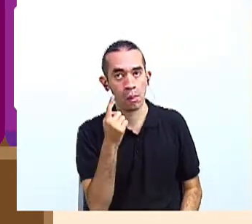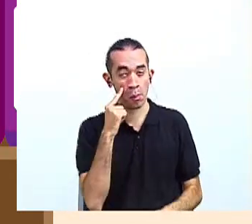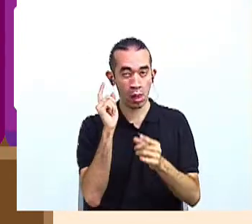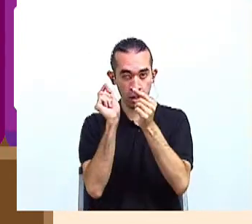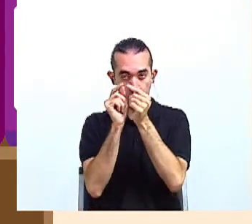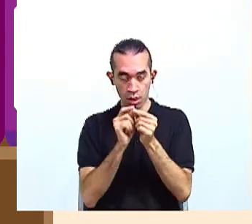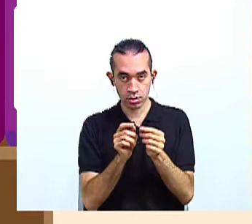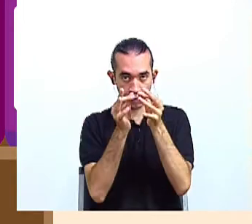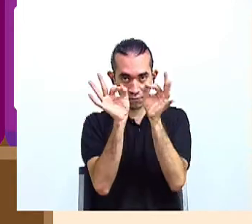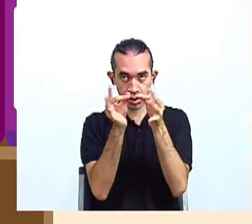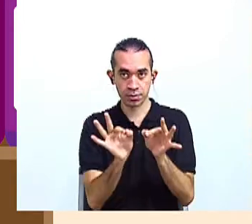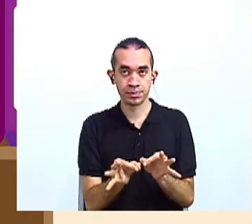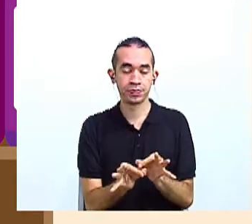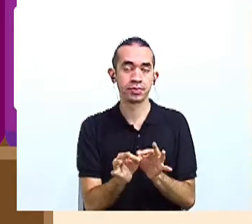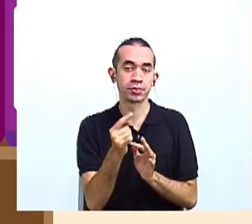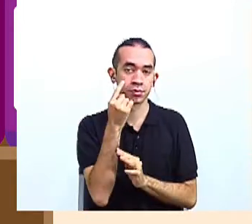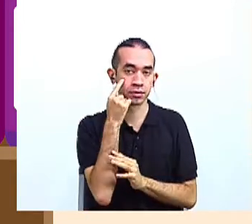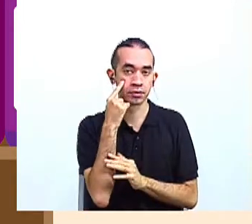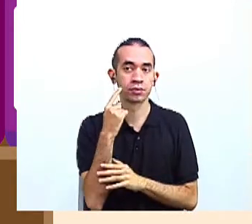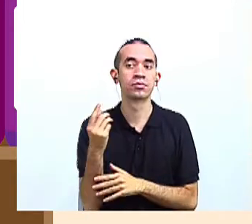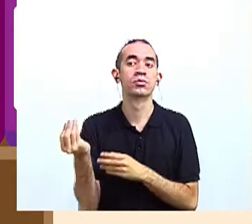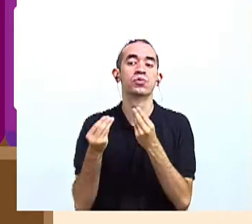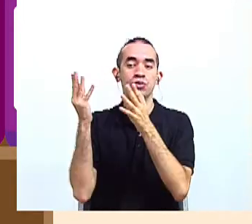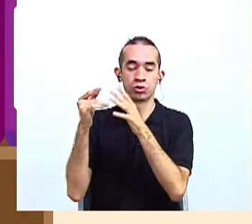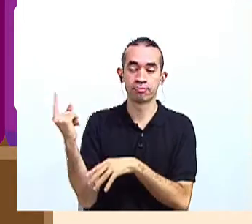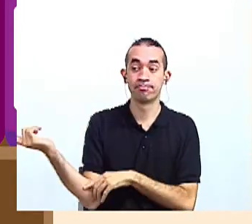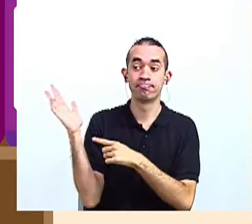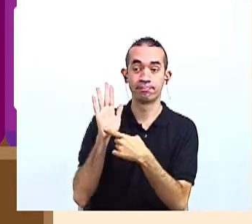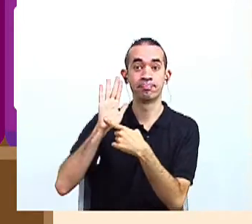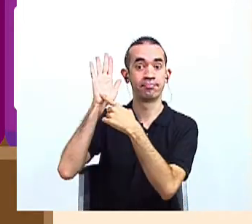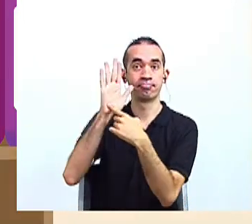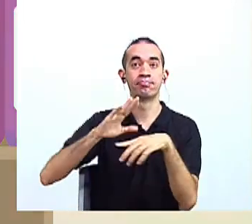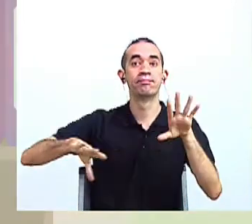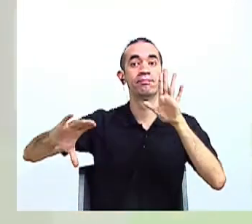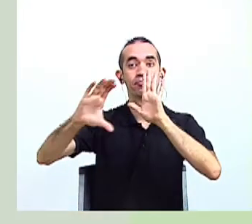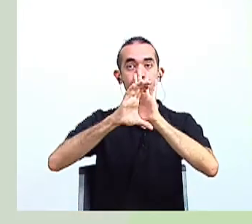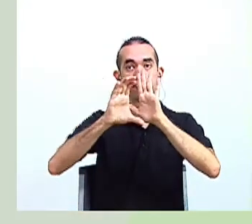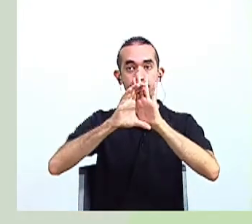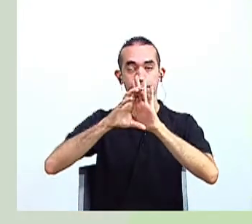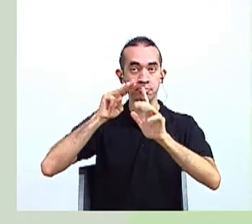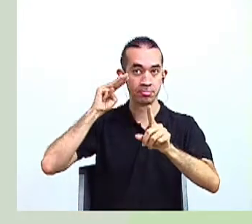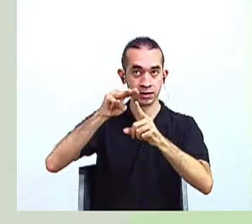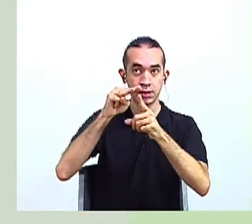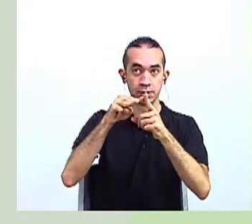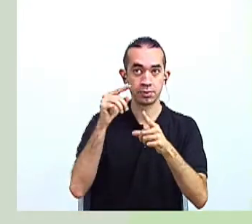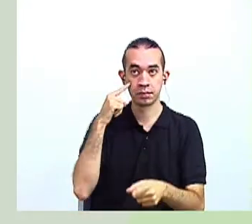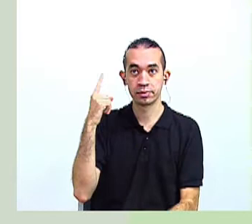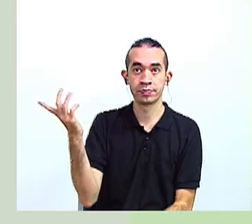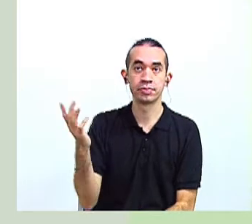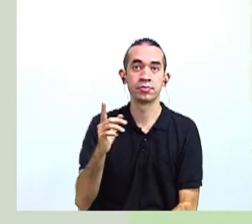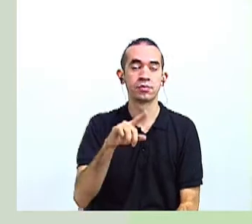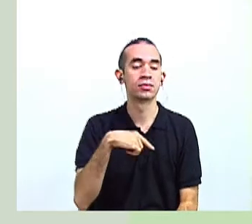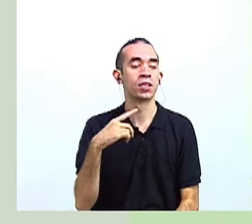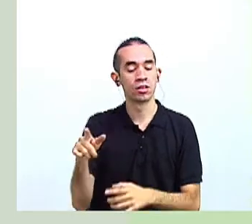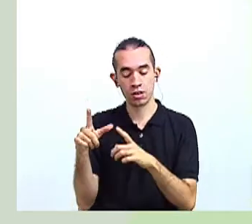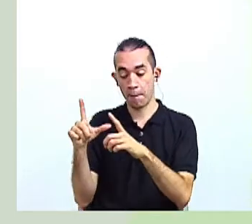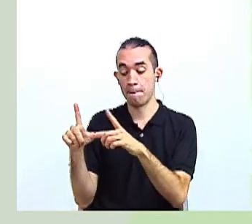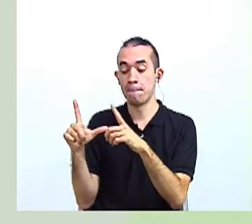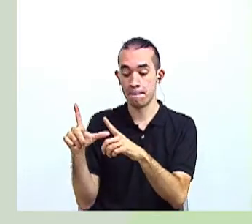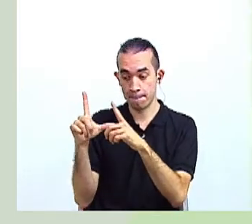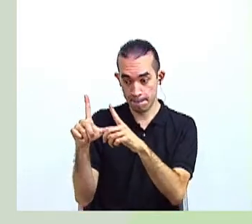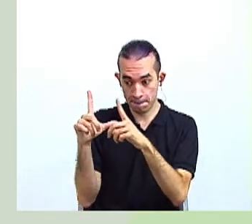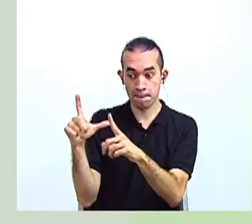el mensaje? Bueno, pidámosle al señor productor que me muestre la imagen del mensaje. Ahí traje la captura de